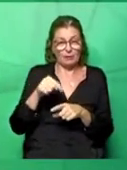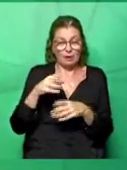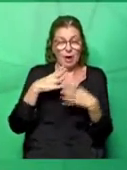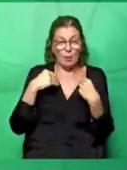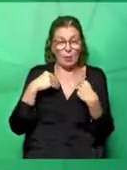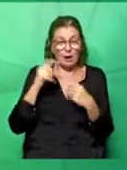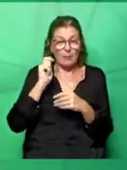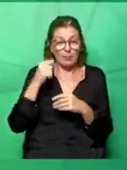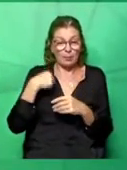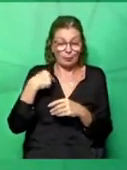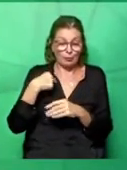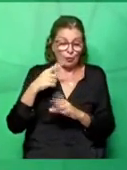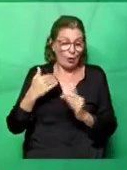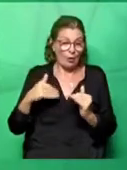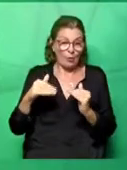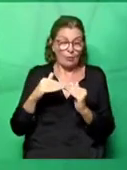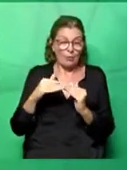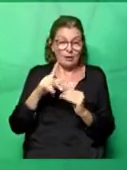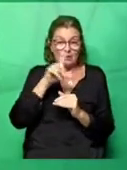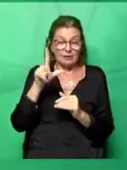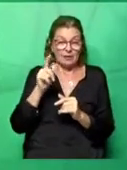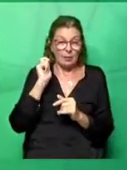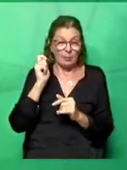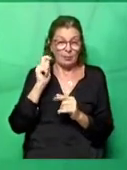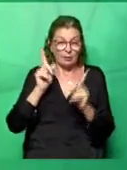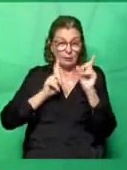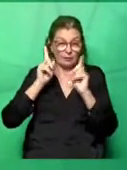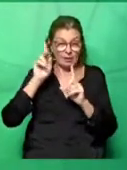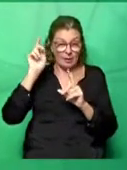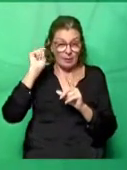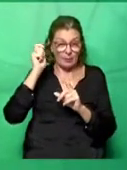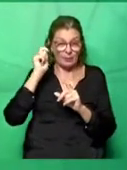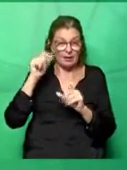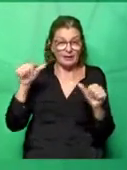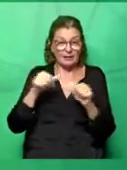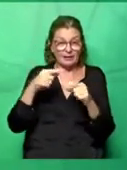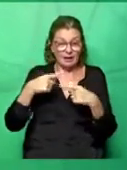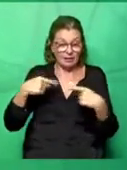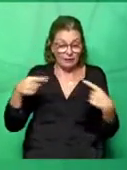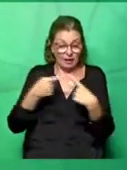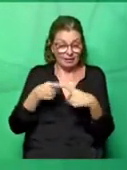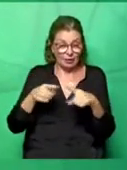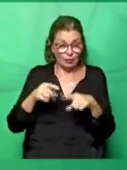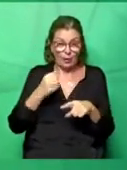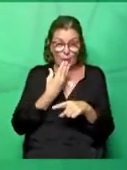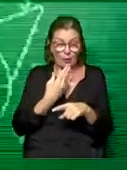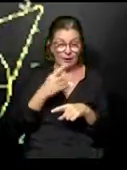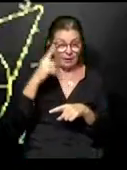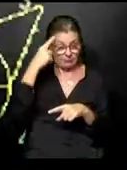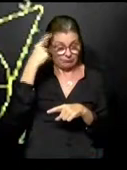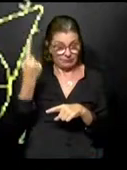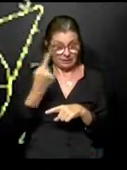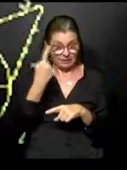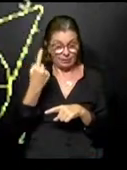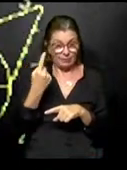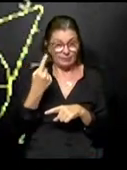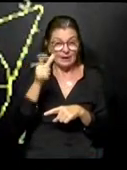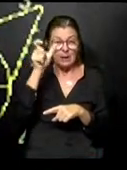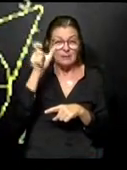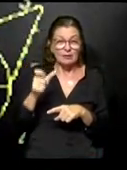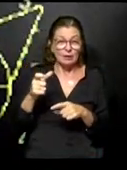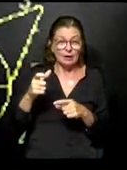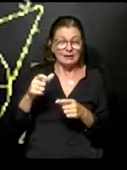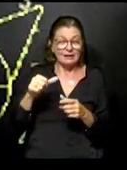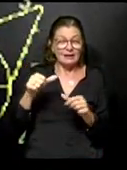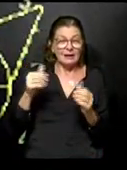pública como vengo yo, de un liceo público, de una universidad pública y hacer cosas buenas a nivel internacional o incluso en Uruguay también. La paciente se hace